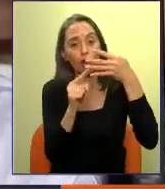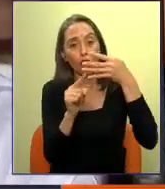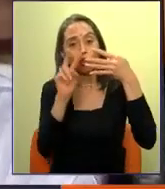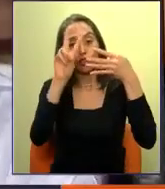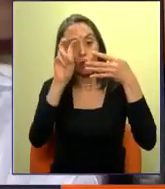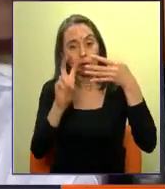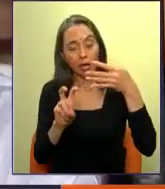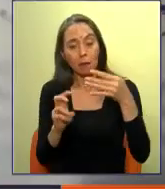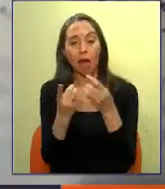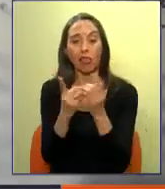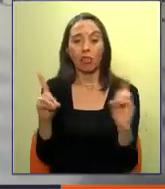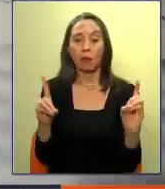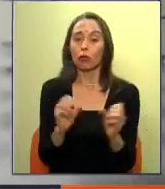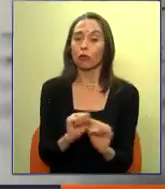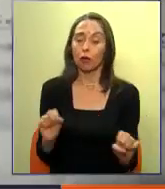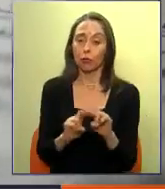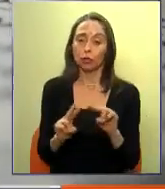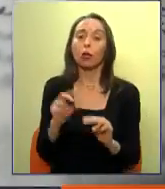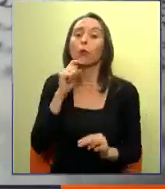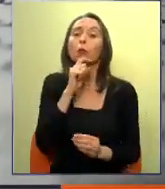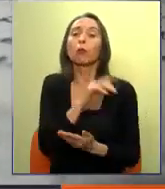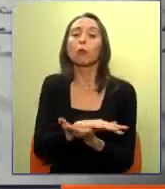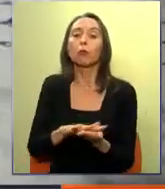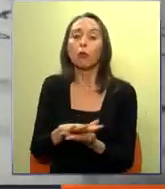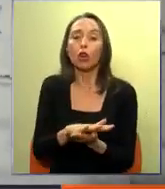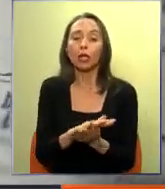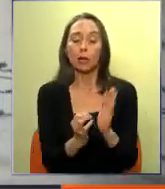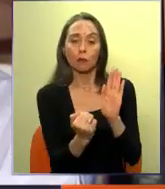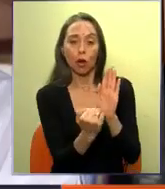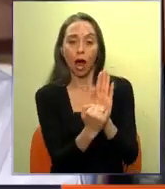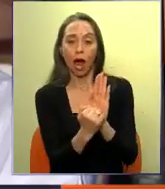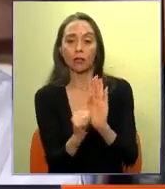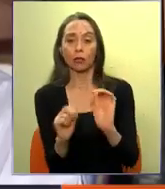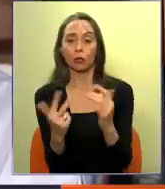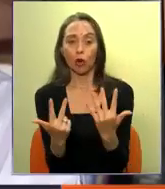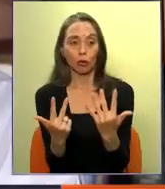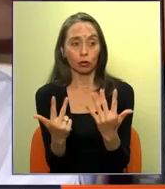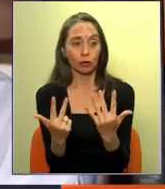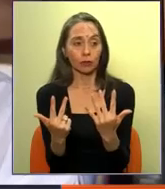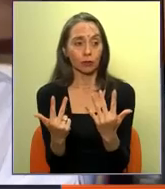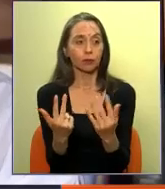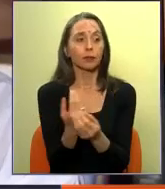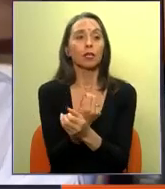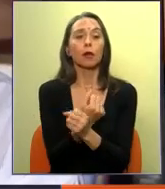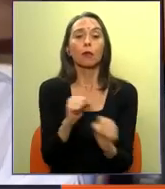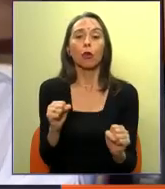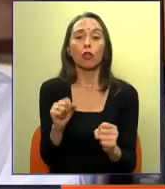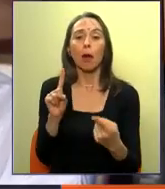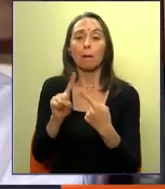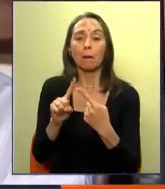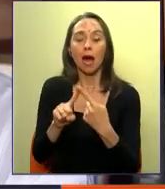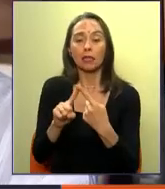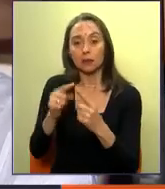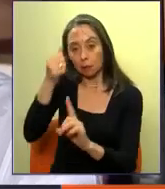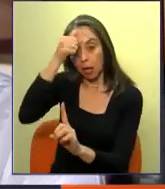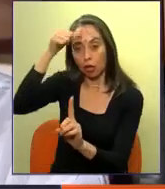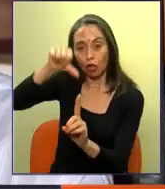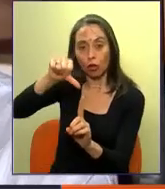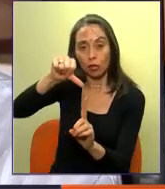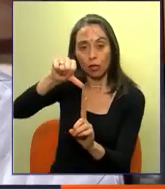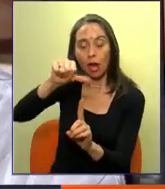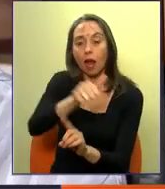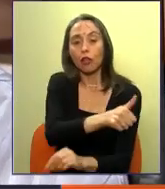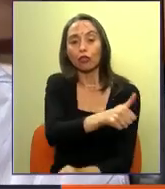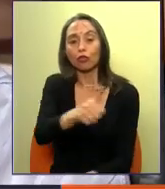una democracia no se pueden hacer. Por ejemplo, el artículo 8 impedía la participación y condenaba a todos